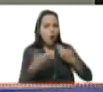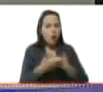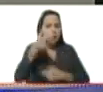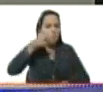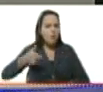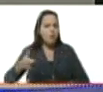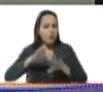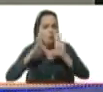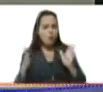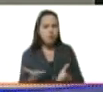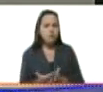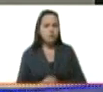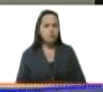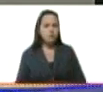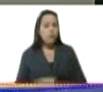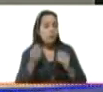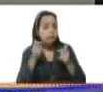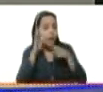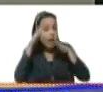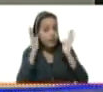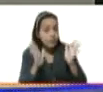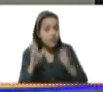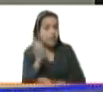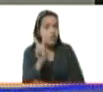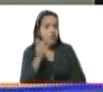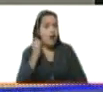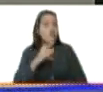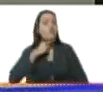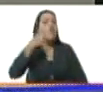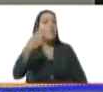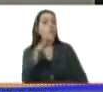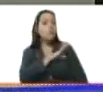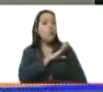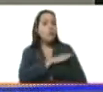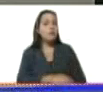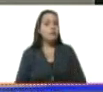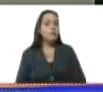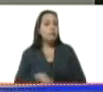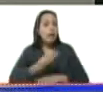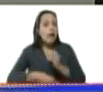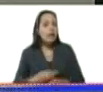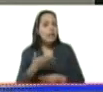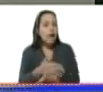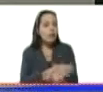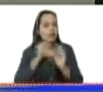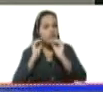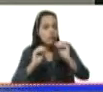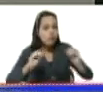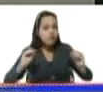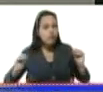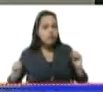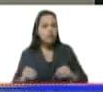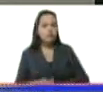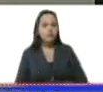en general. Alerta. Venezuela por eso tiene voz propia, para alertar estas cosas.